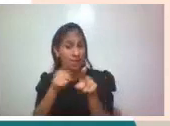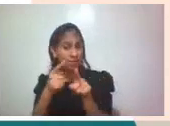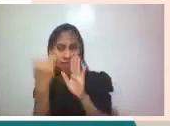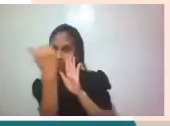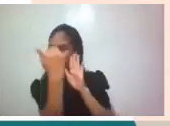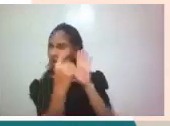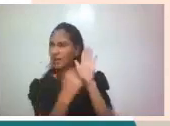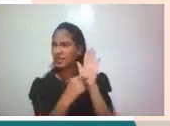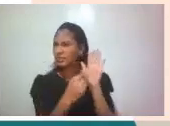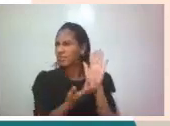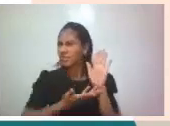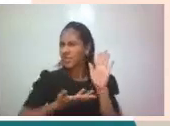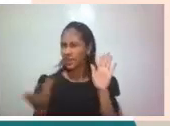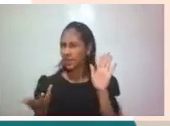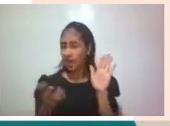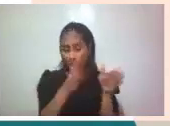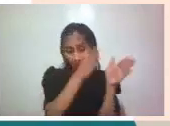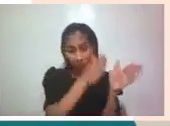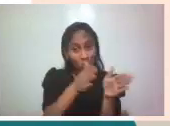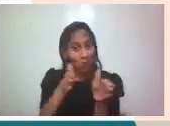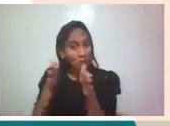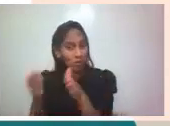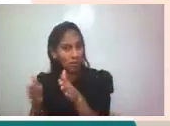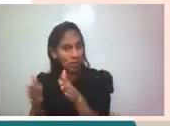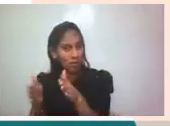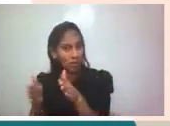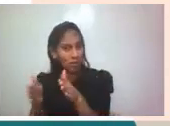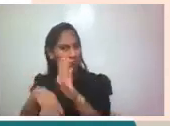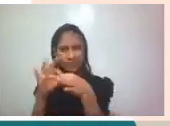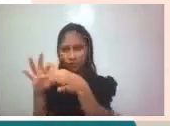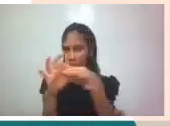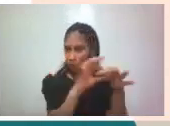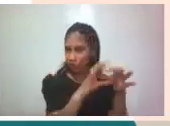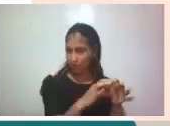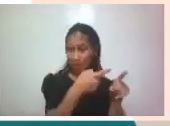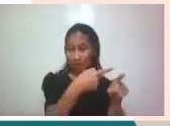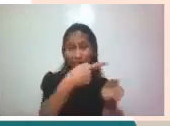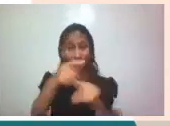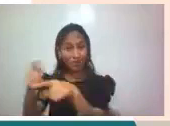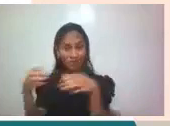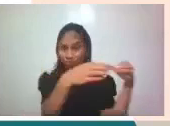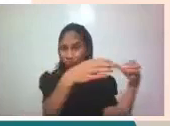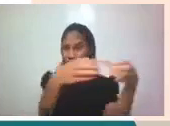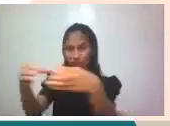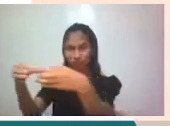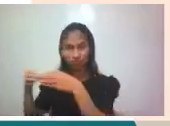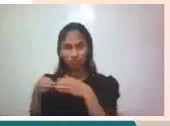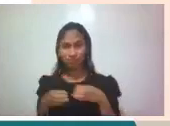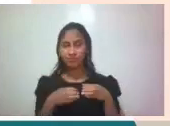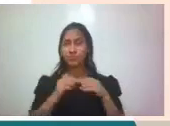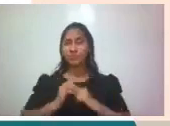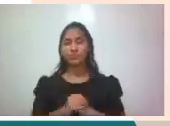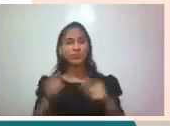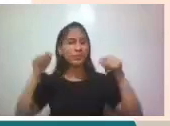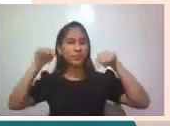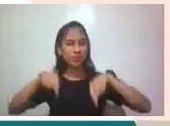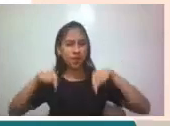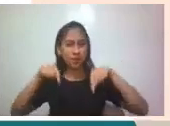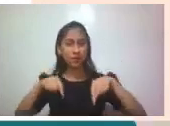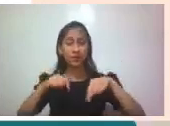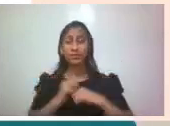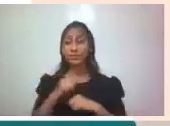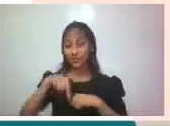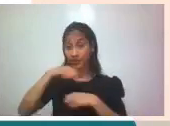que pretendía era una coordinación mucho más estrecha con esas organizaciones nacionales. Ahora, este